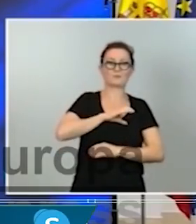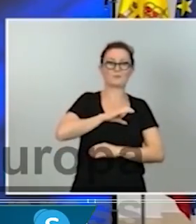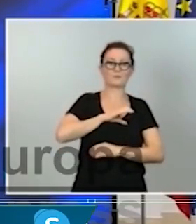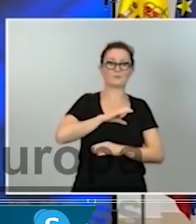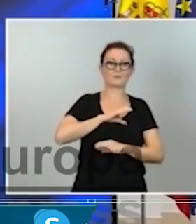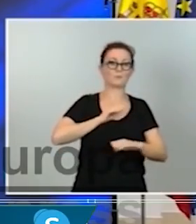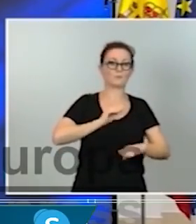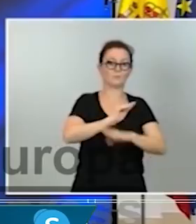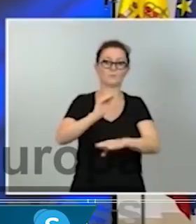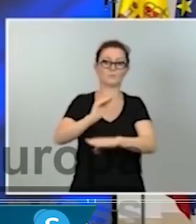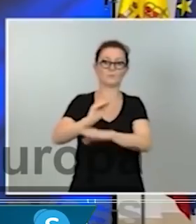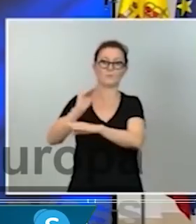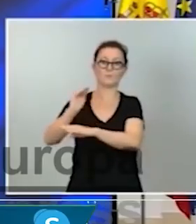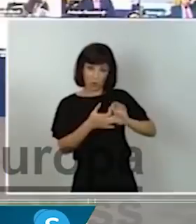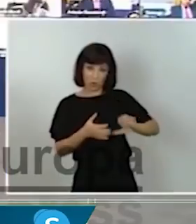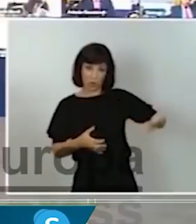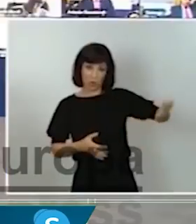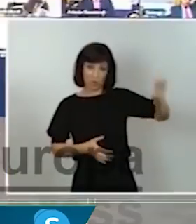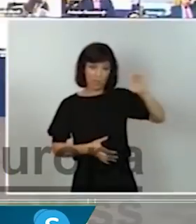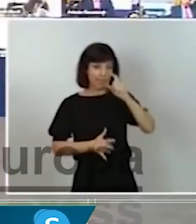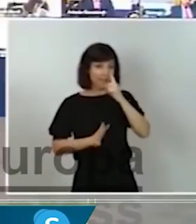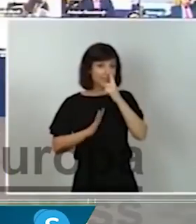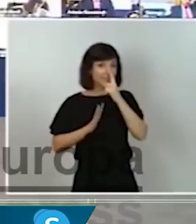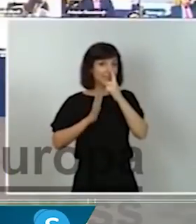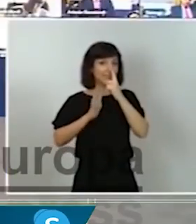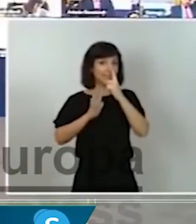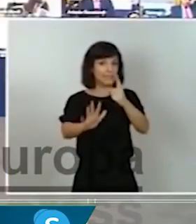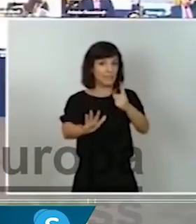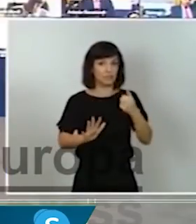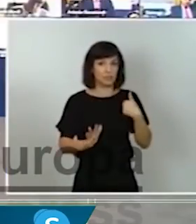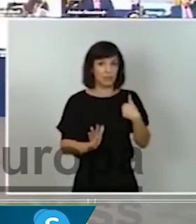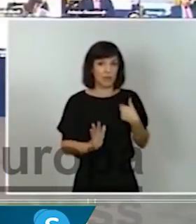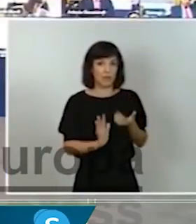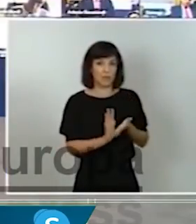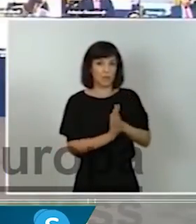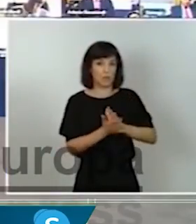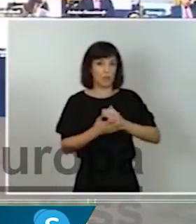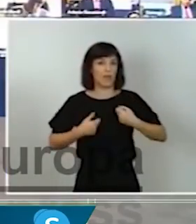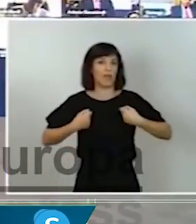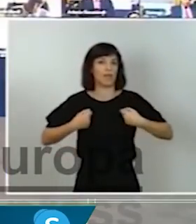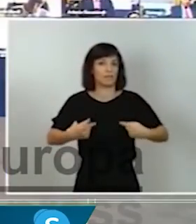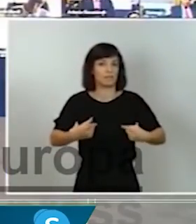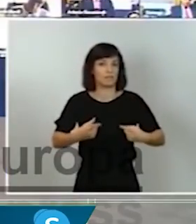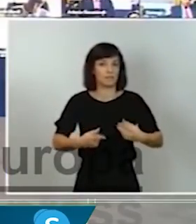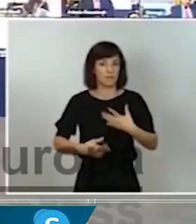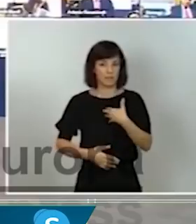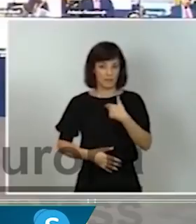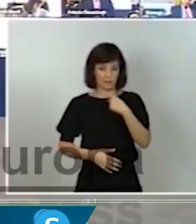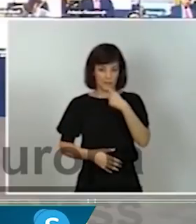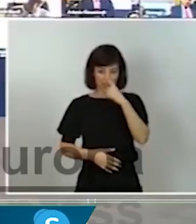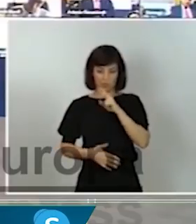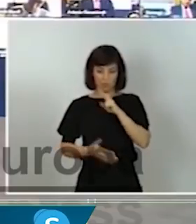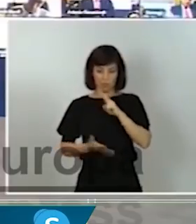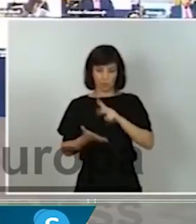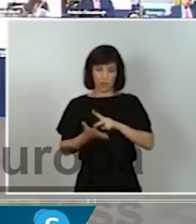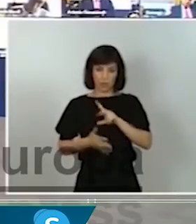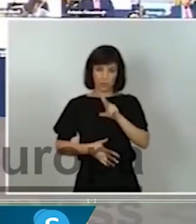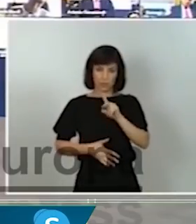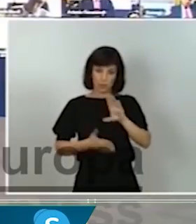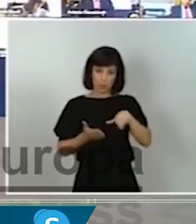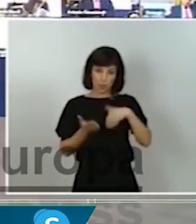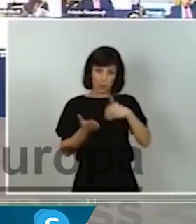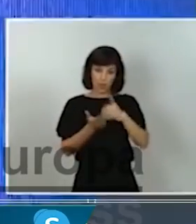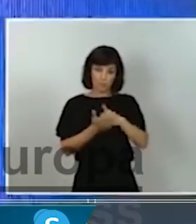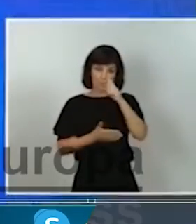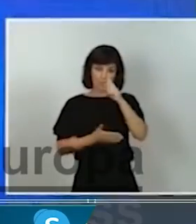completar absolutamente fabulosa y de ciencia ficción y los propios analistas de citigroup y de otros bancos